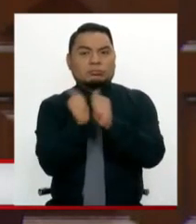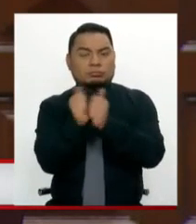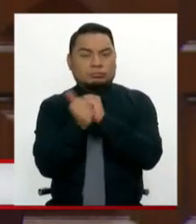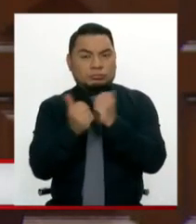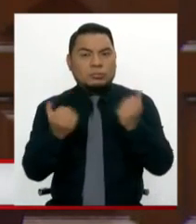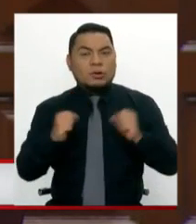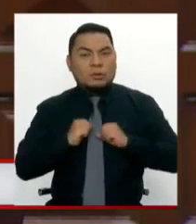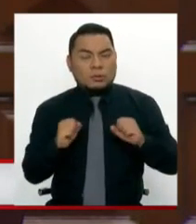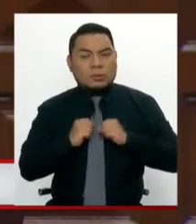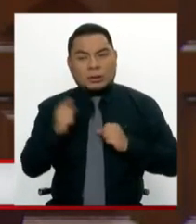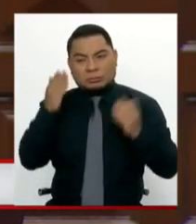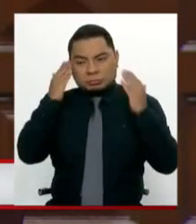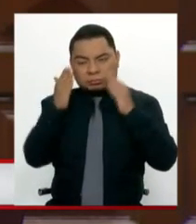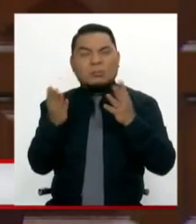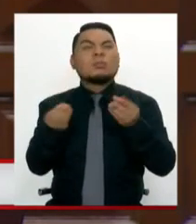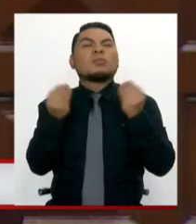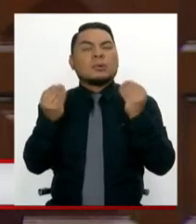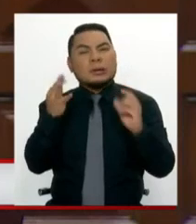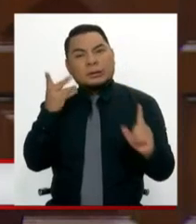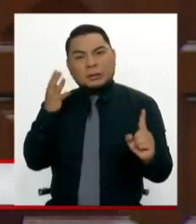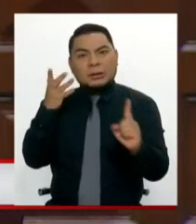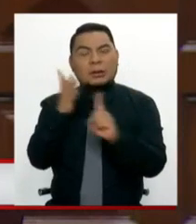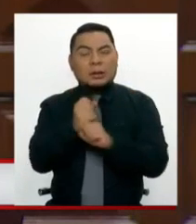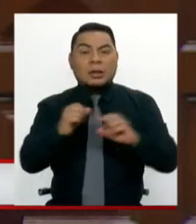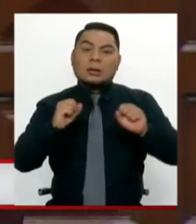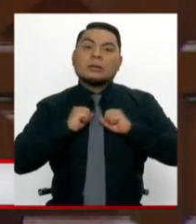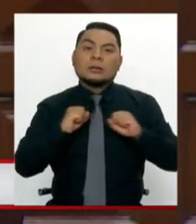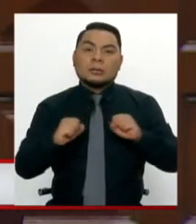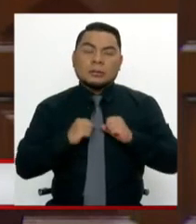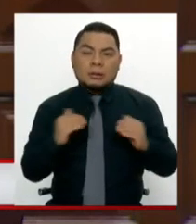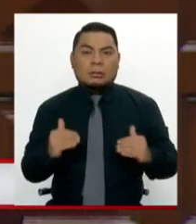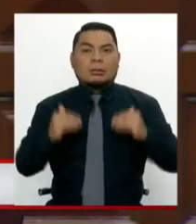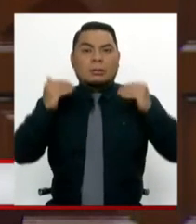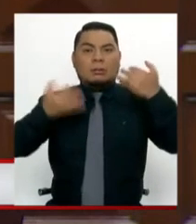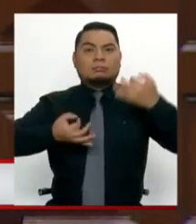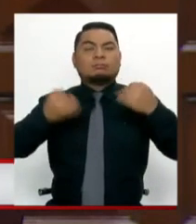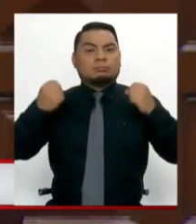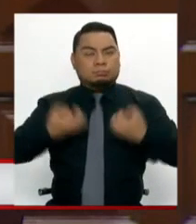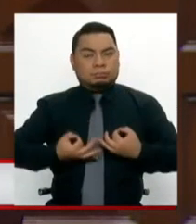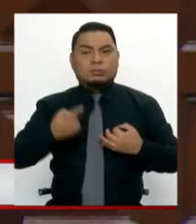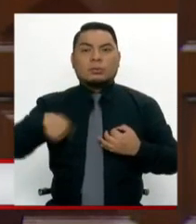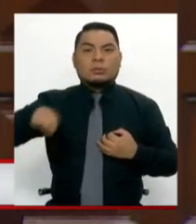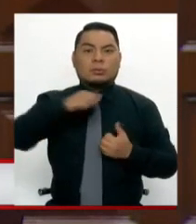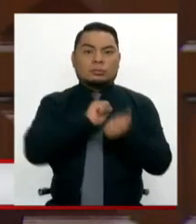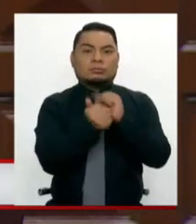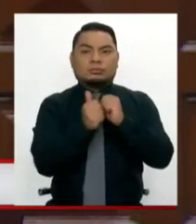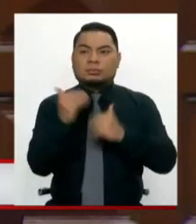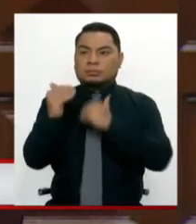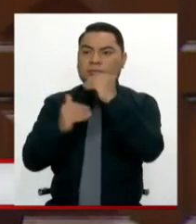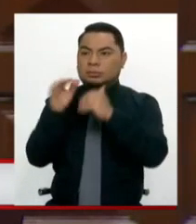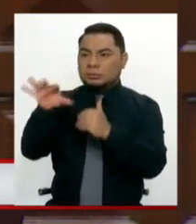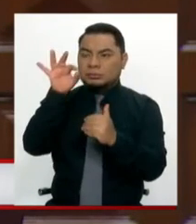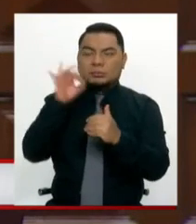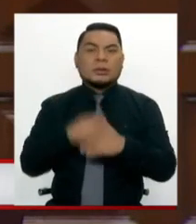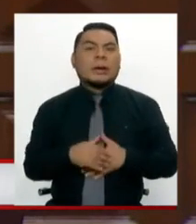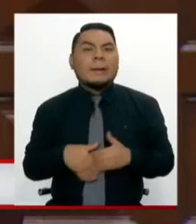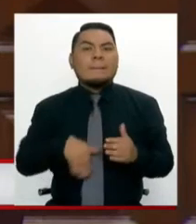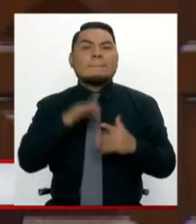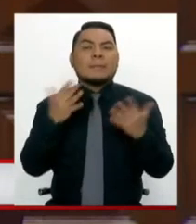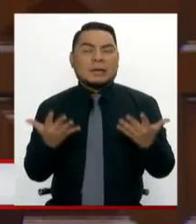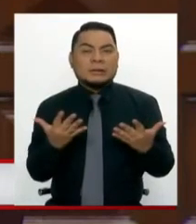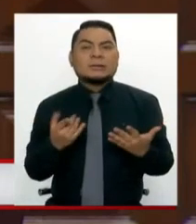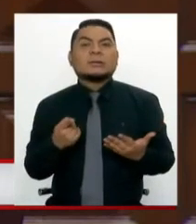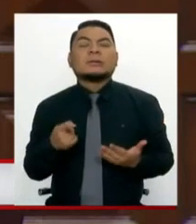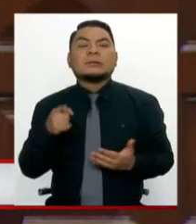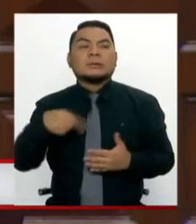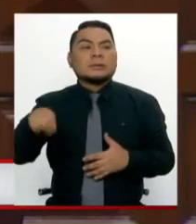con el concepto de desarrollar y alcanzar un deporte de alta competencia en el país, a más del